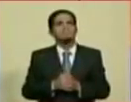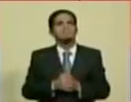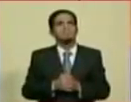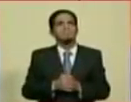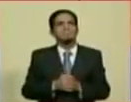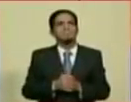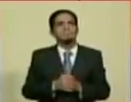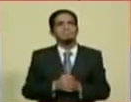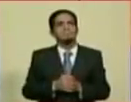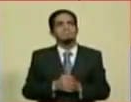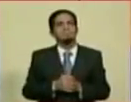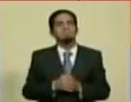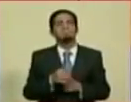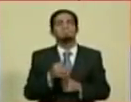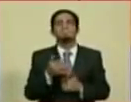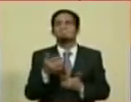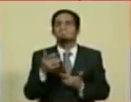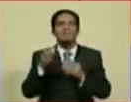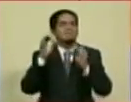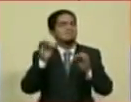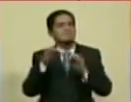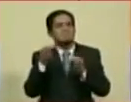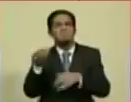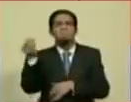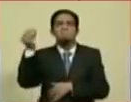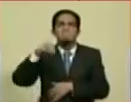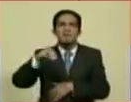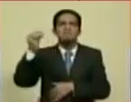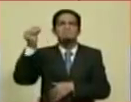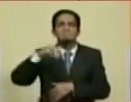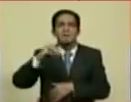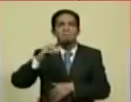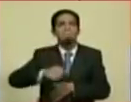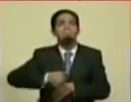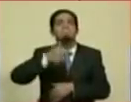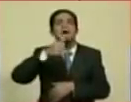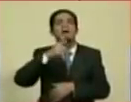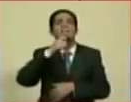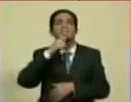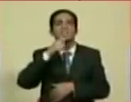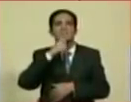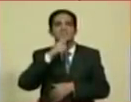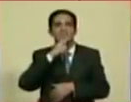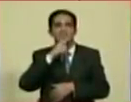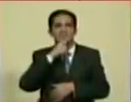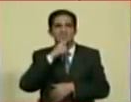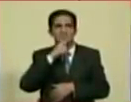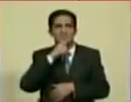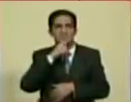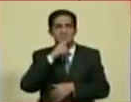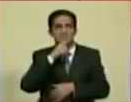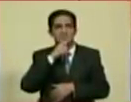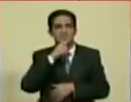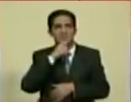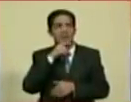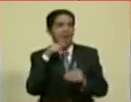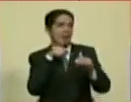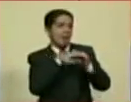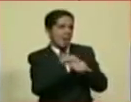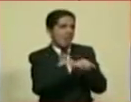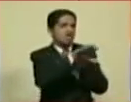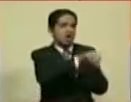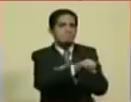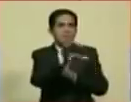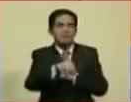es más hostil en el mercado cambiario hacer operaciones utilizando el dólar norteamericano. Mucho más